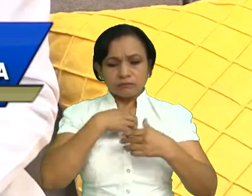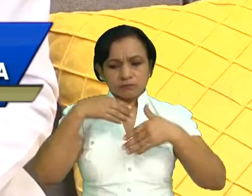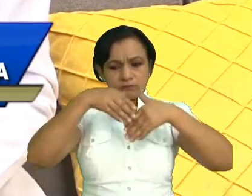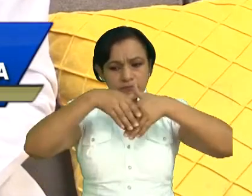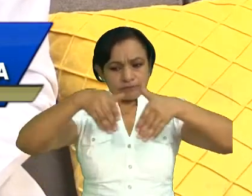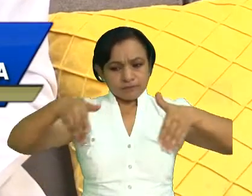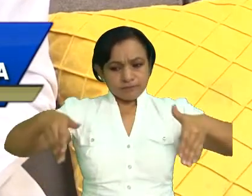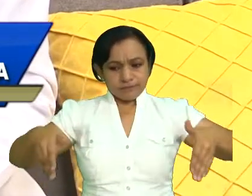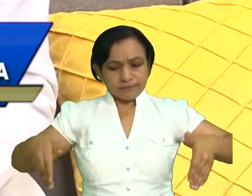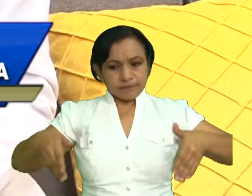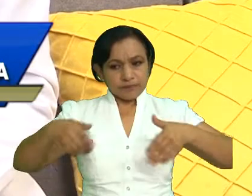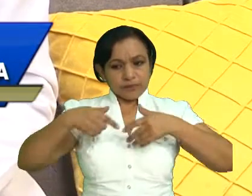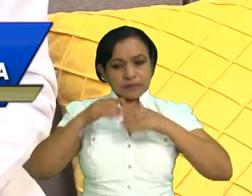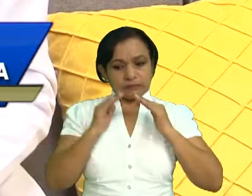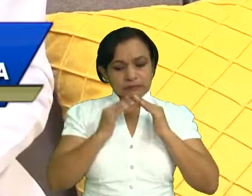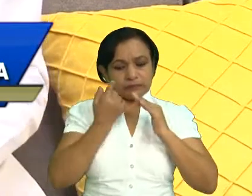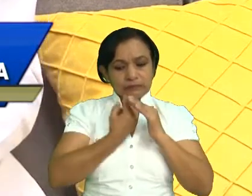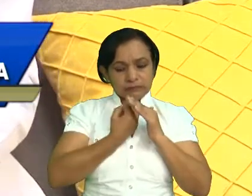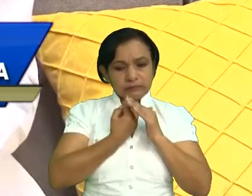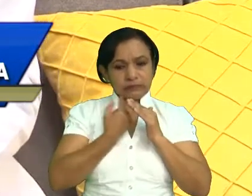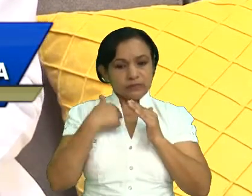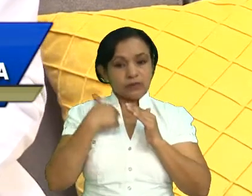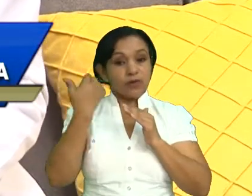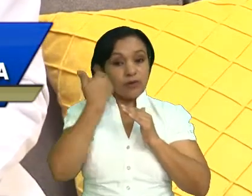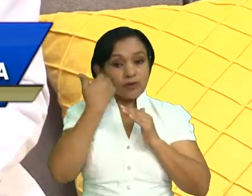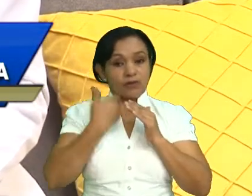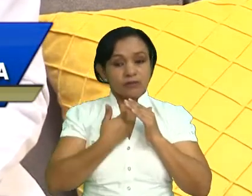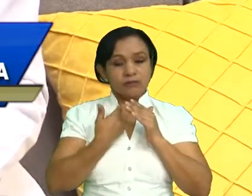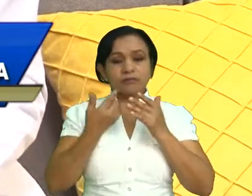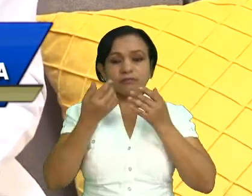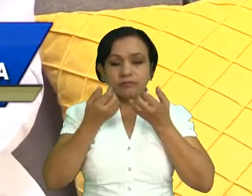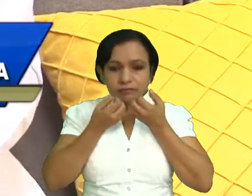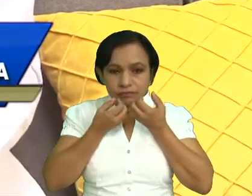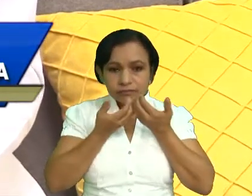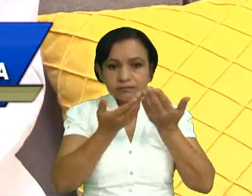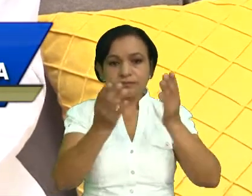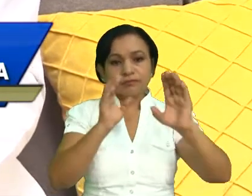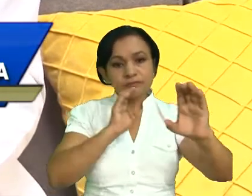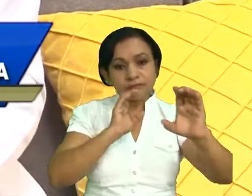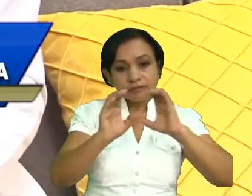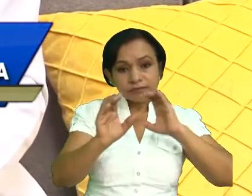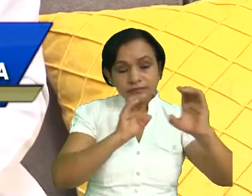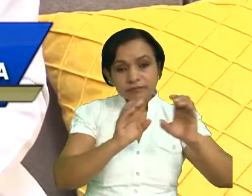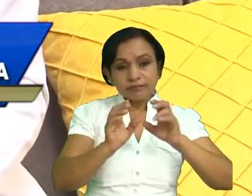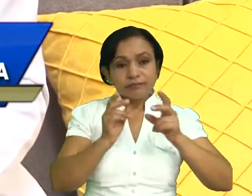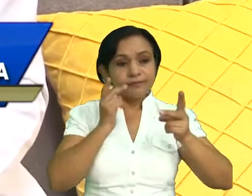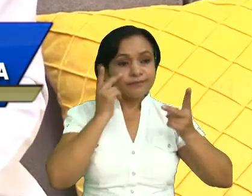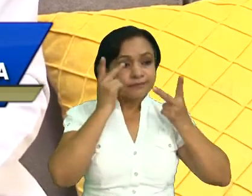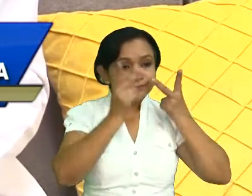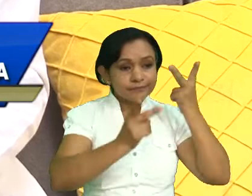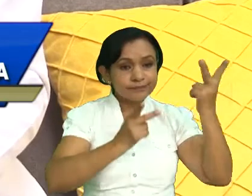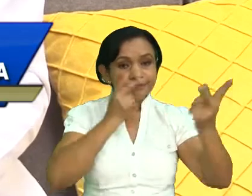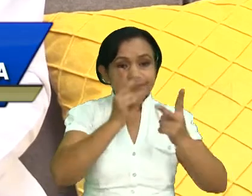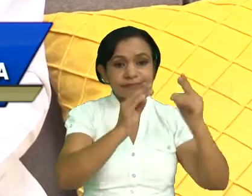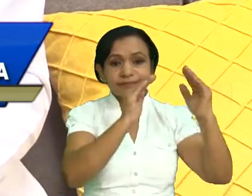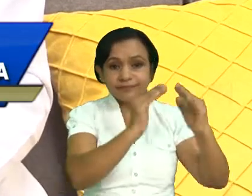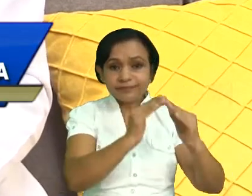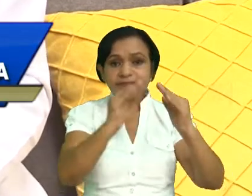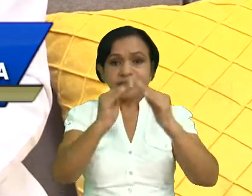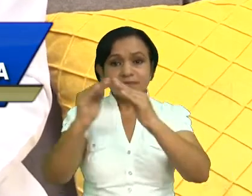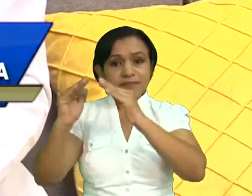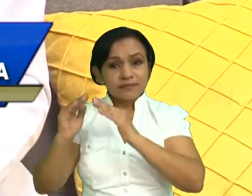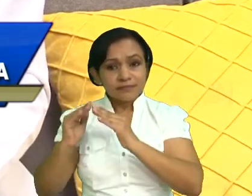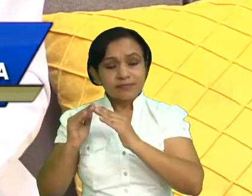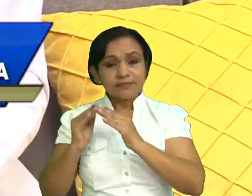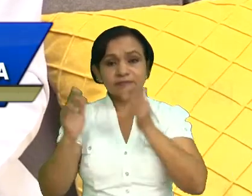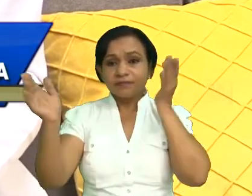que ya se han dado a conocer a través de los medios de comunicación, a través de las visitas casa a casa, a través de las visitas en